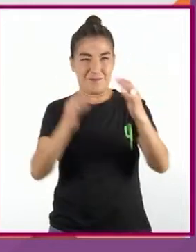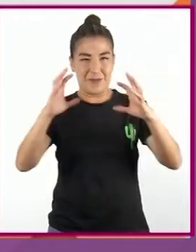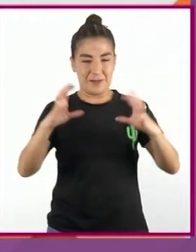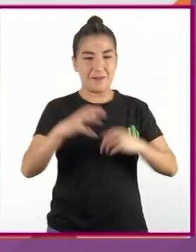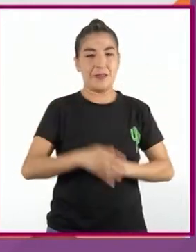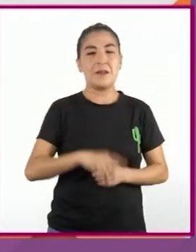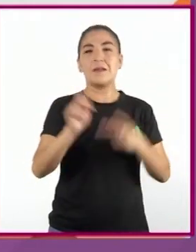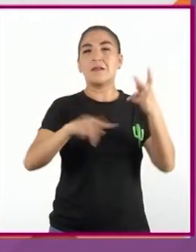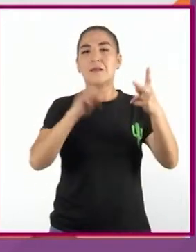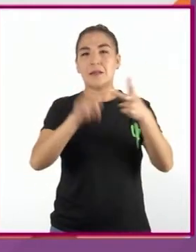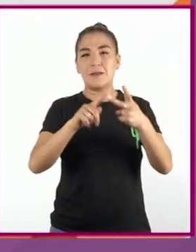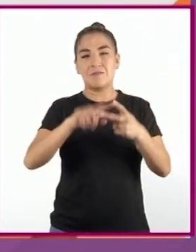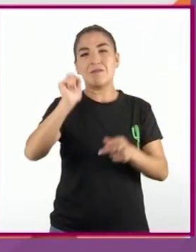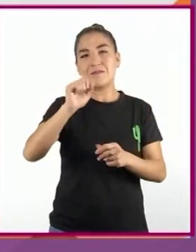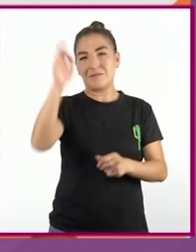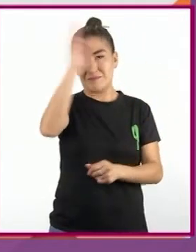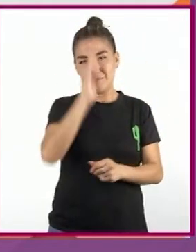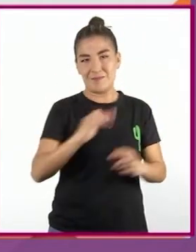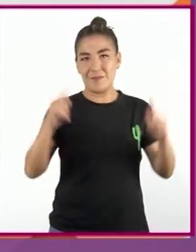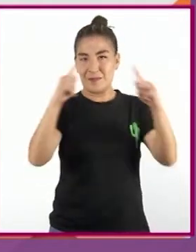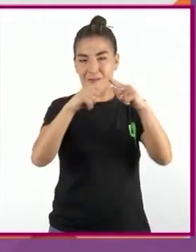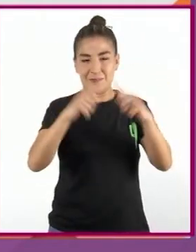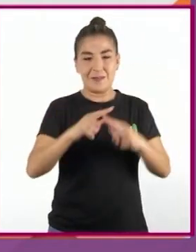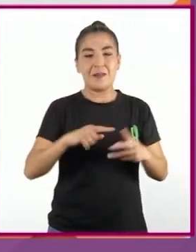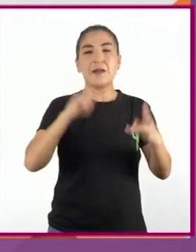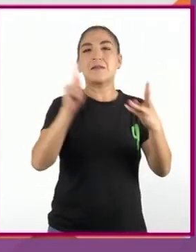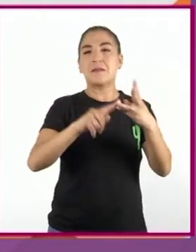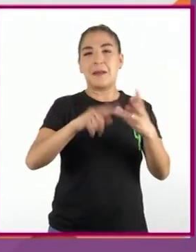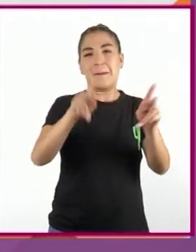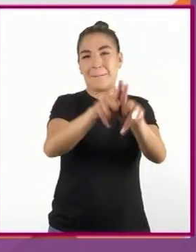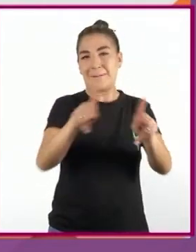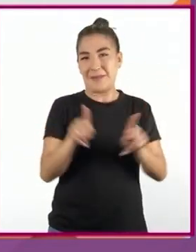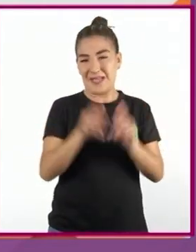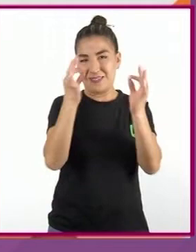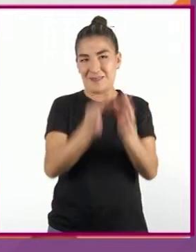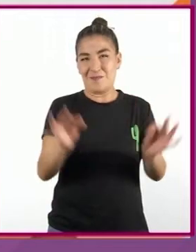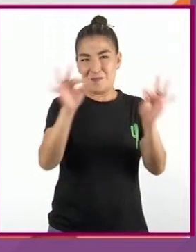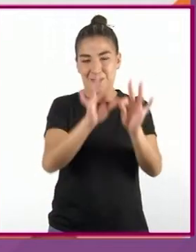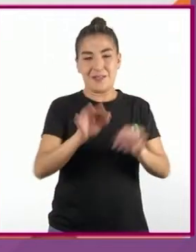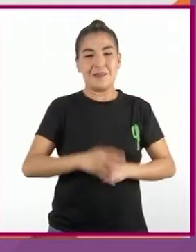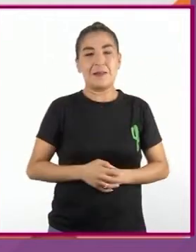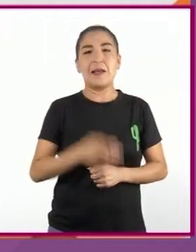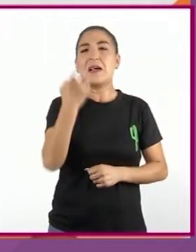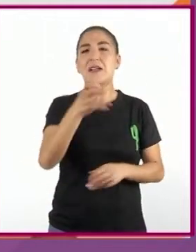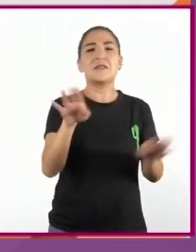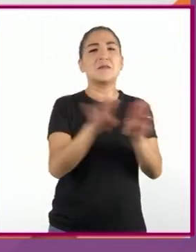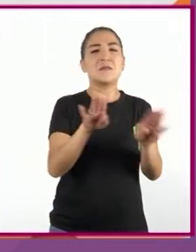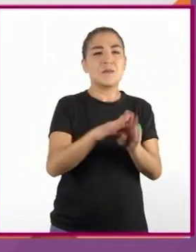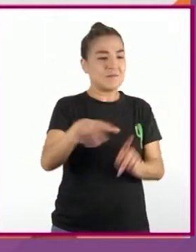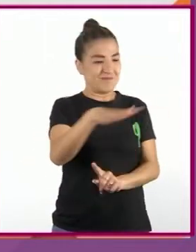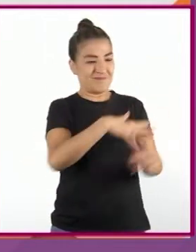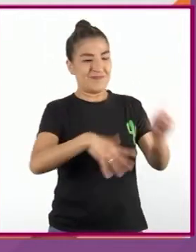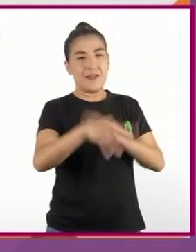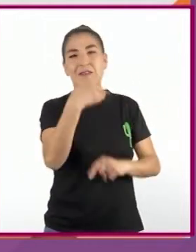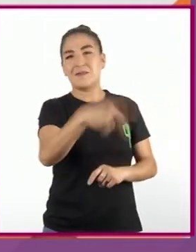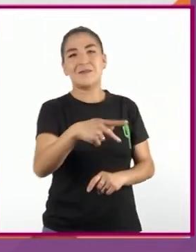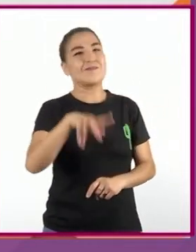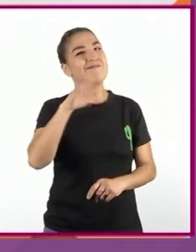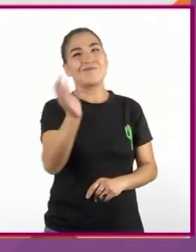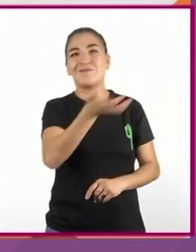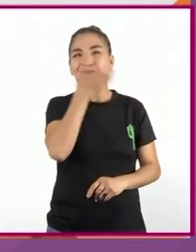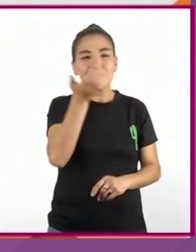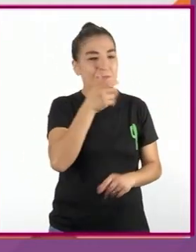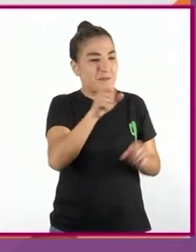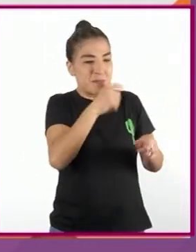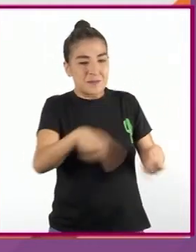2. Templo. Y 3. Plaza principal. Rasgo que Cantona no comparte con ninguna otra ciudad